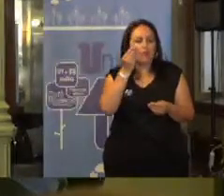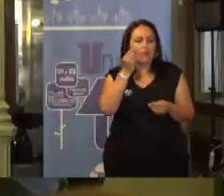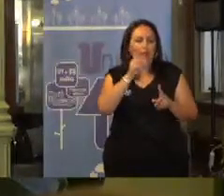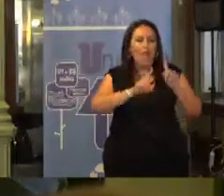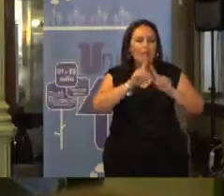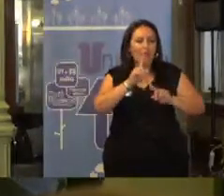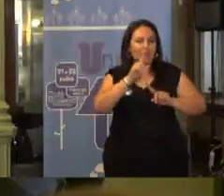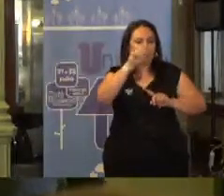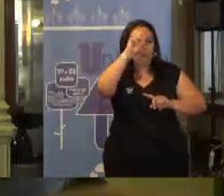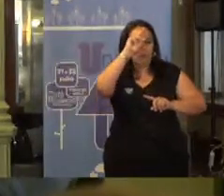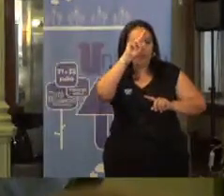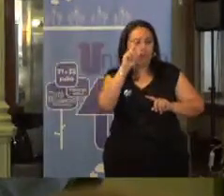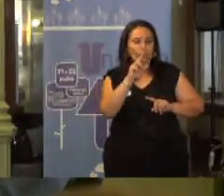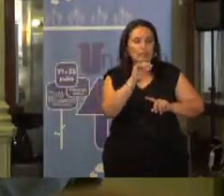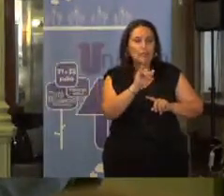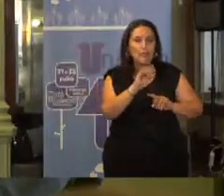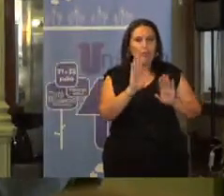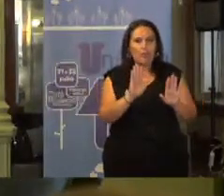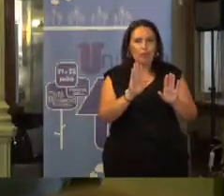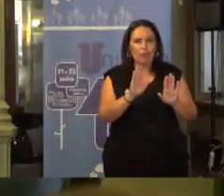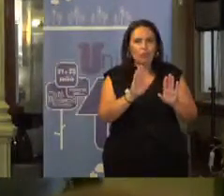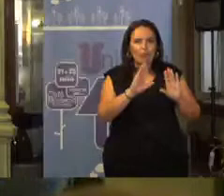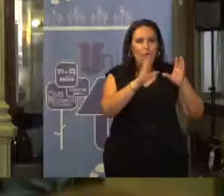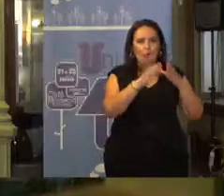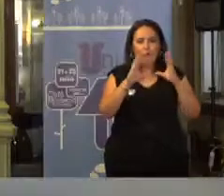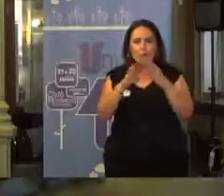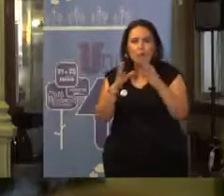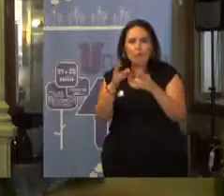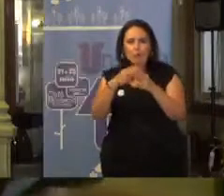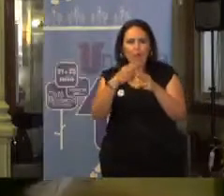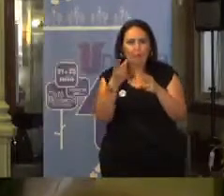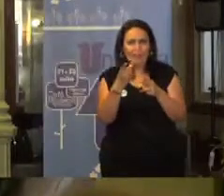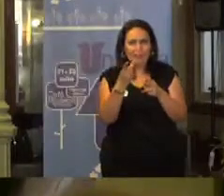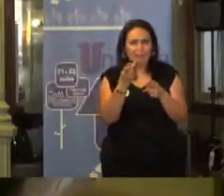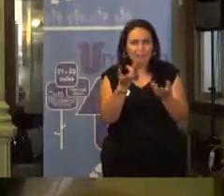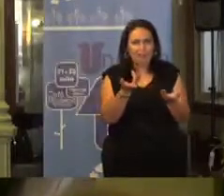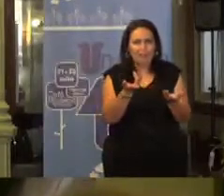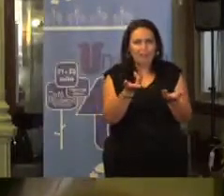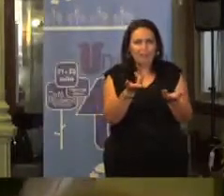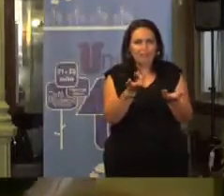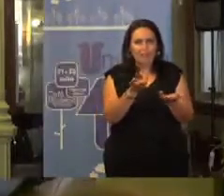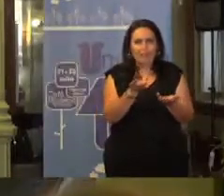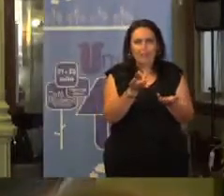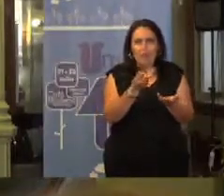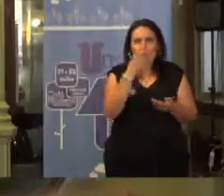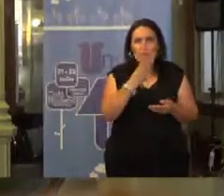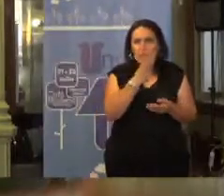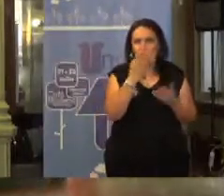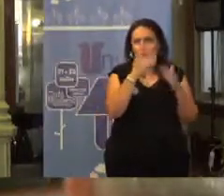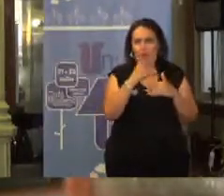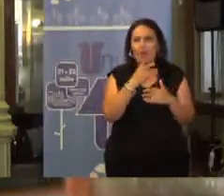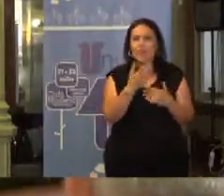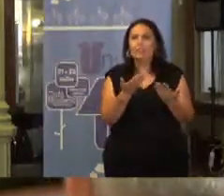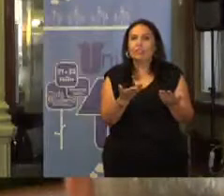pero non acabo de ver en ningunha das forzas políticas que terían o compromiso dentro de pouco, espero, de gobernar este